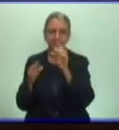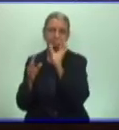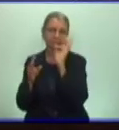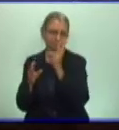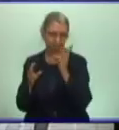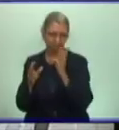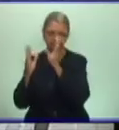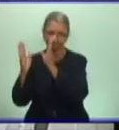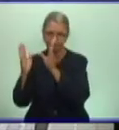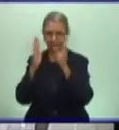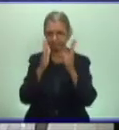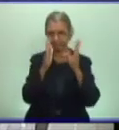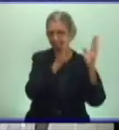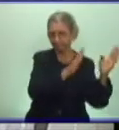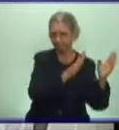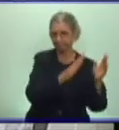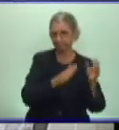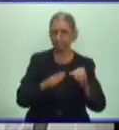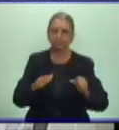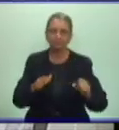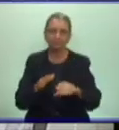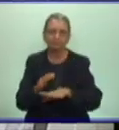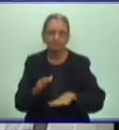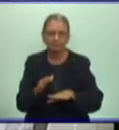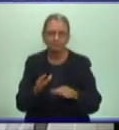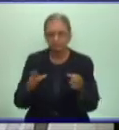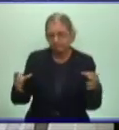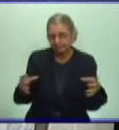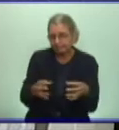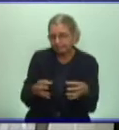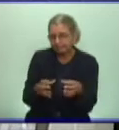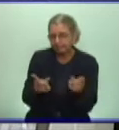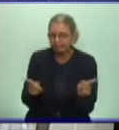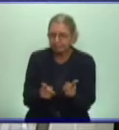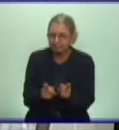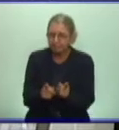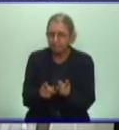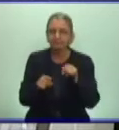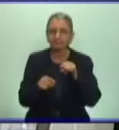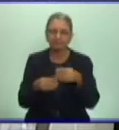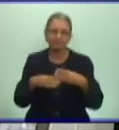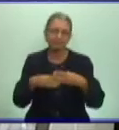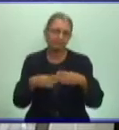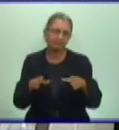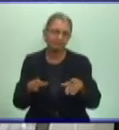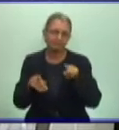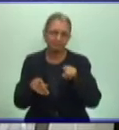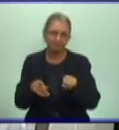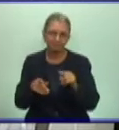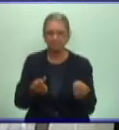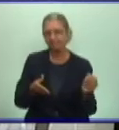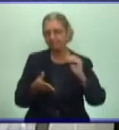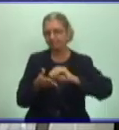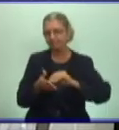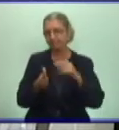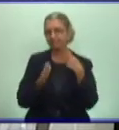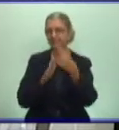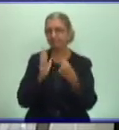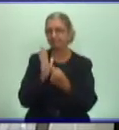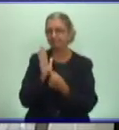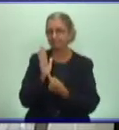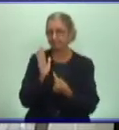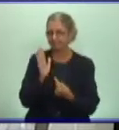abordado como lo local es muy estrecho, proponíamos que en la parte de la introducción agregáramos algunas características de la